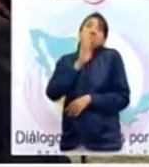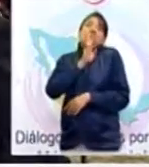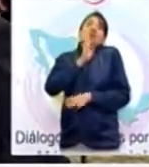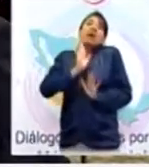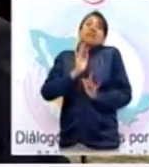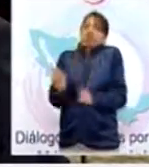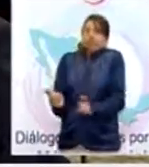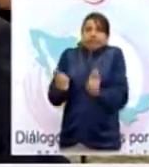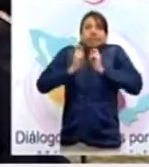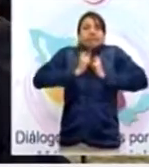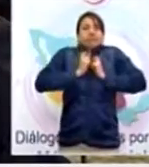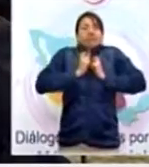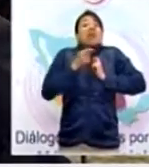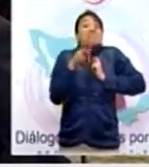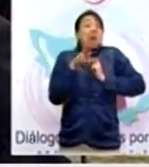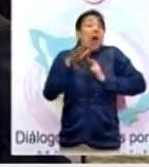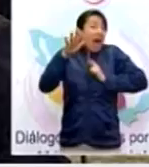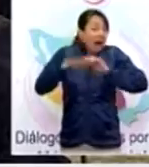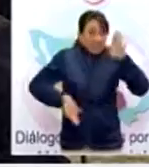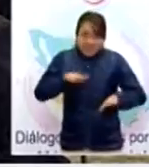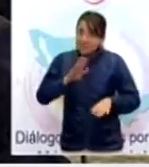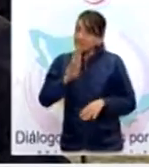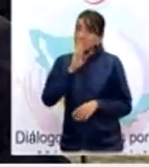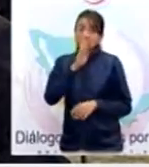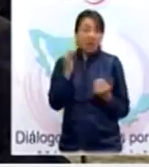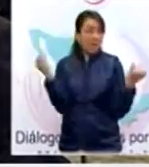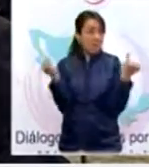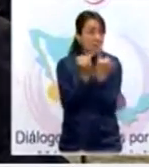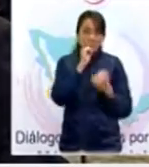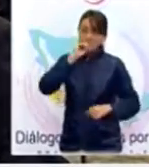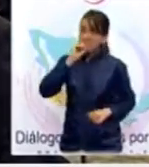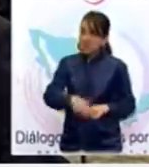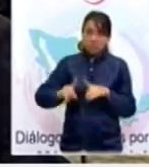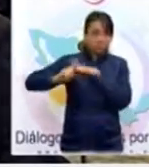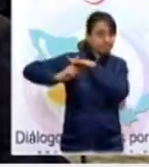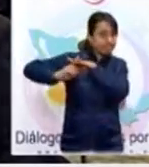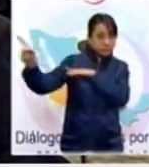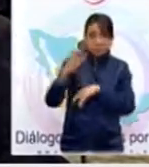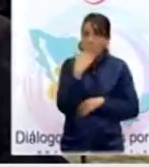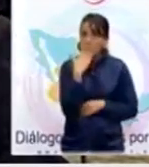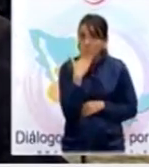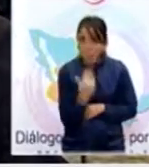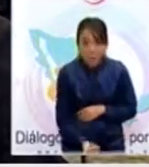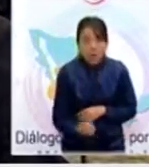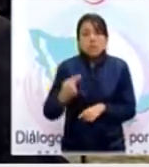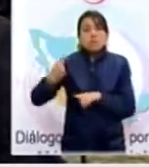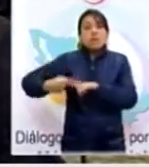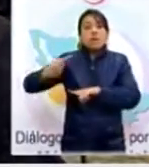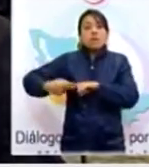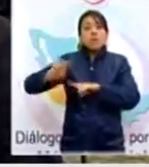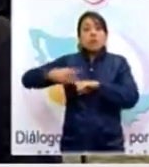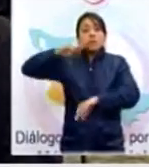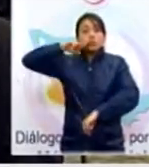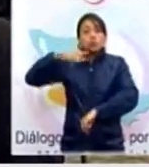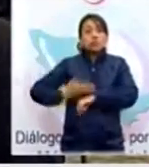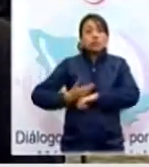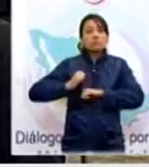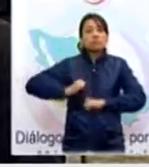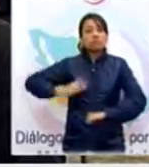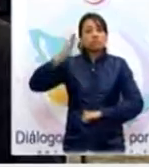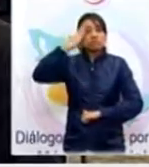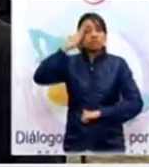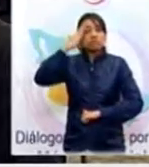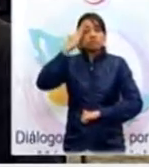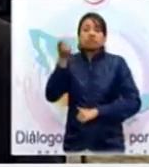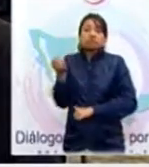también se fue con el marido al norte, y queda como tutor responsable de los niños, los abuelitos, que a su